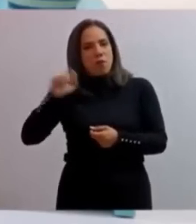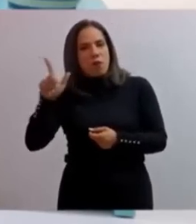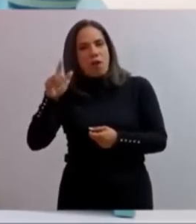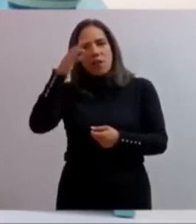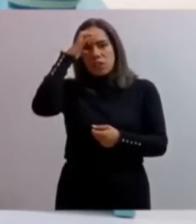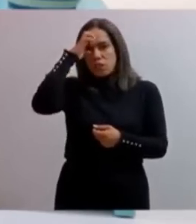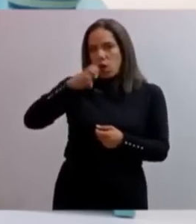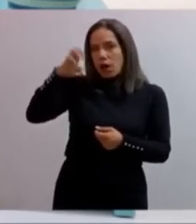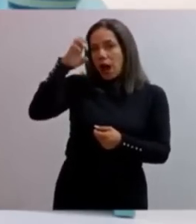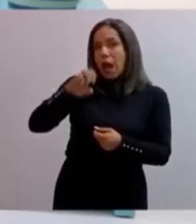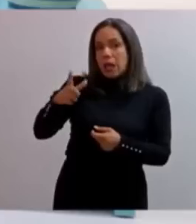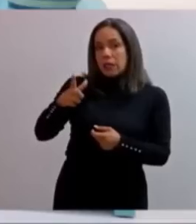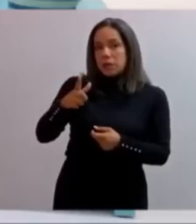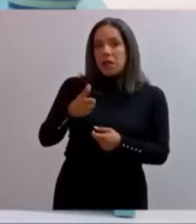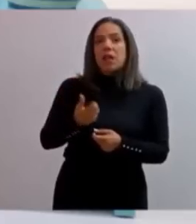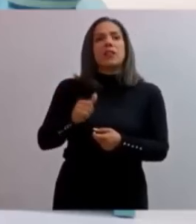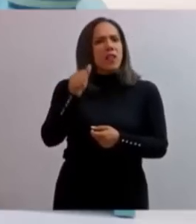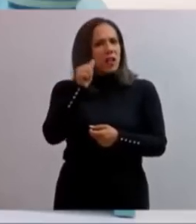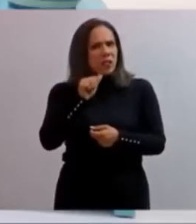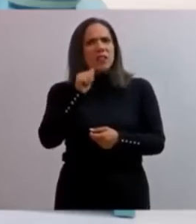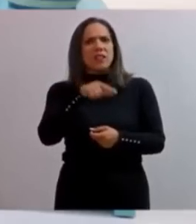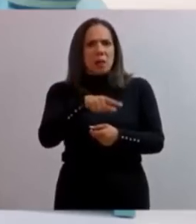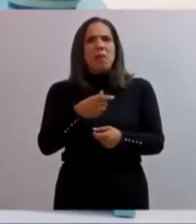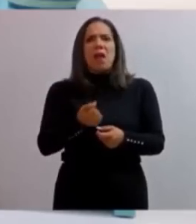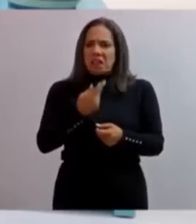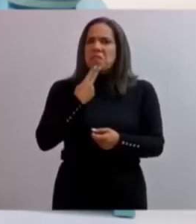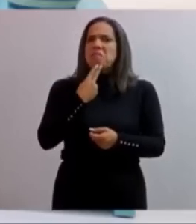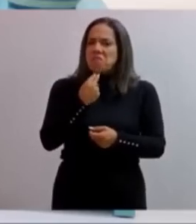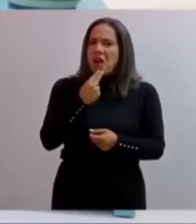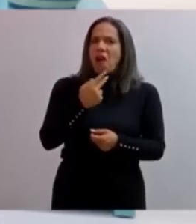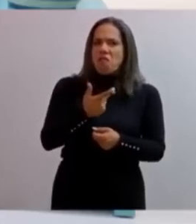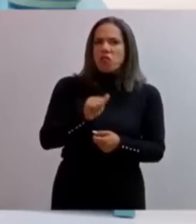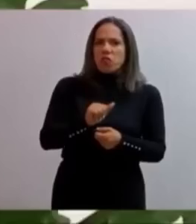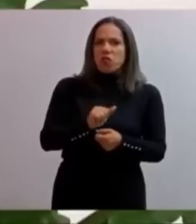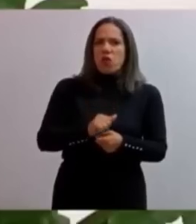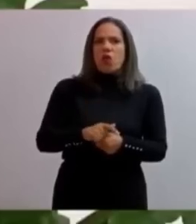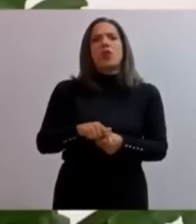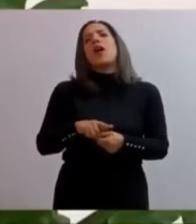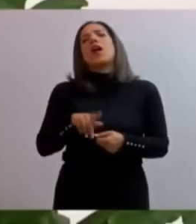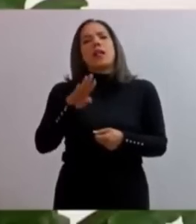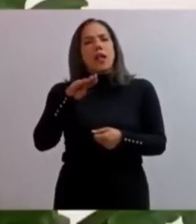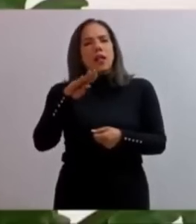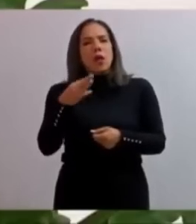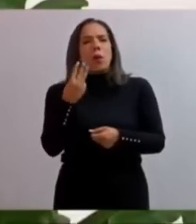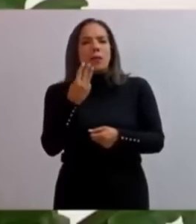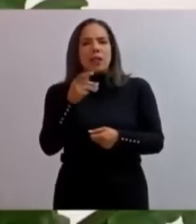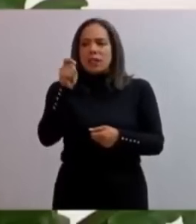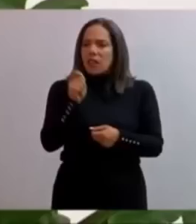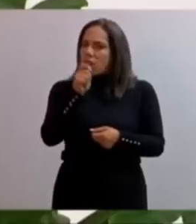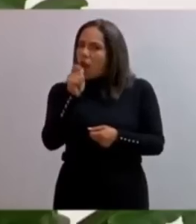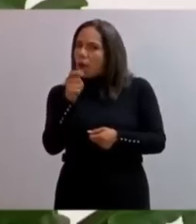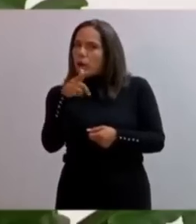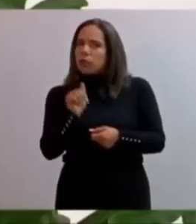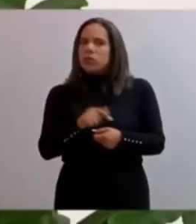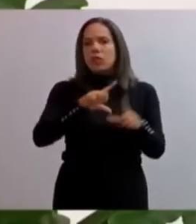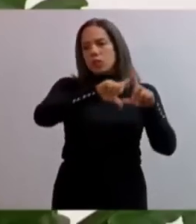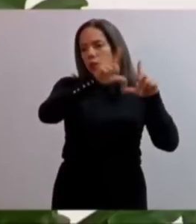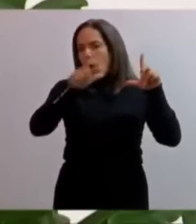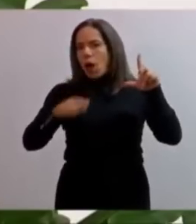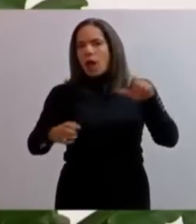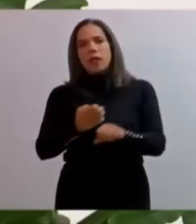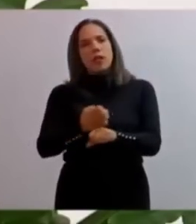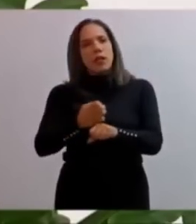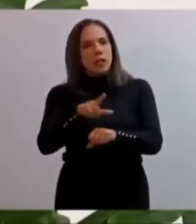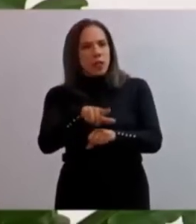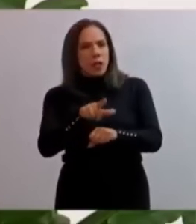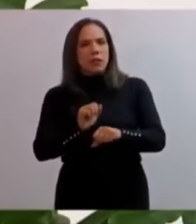que funciona con regularidad en el 93% de las escuelas del país. Un espacio que ha sido fundamental para impulsar